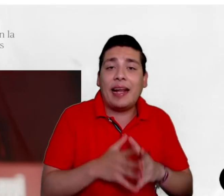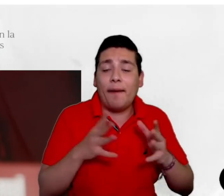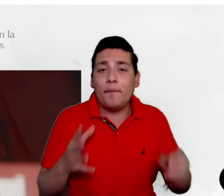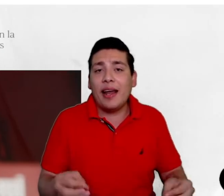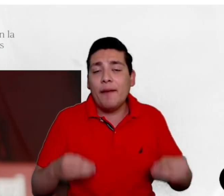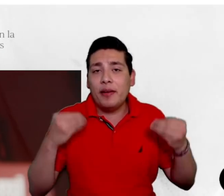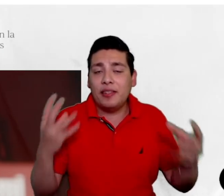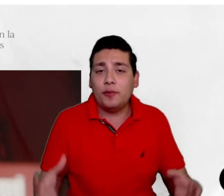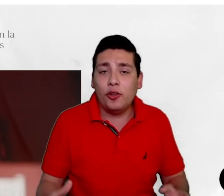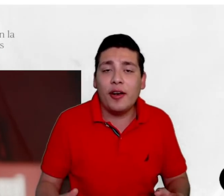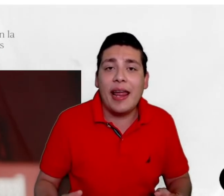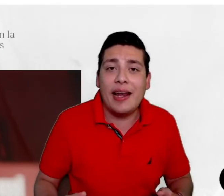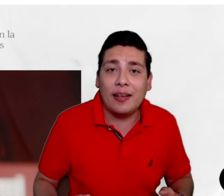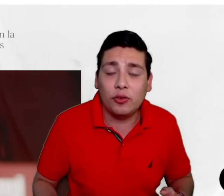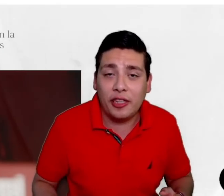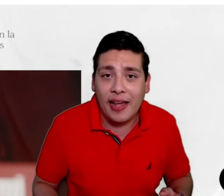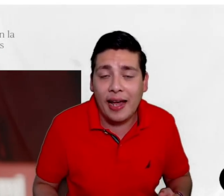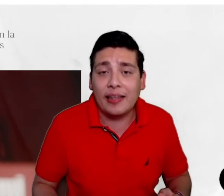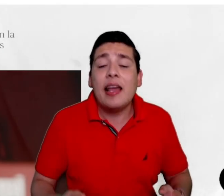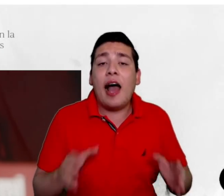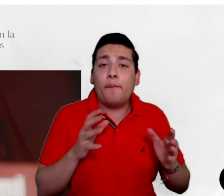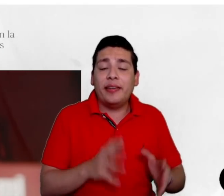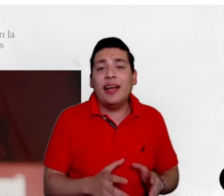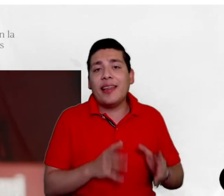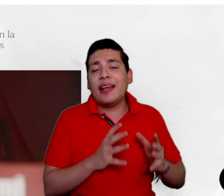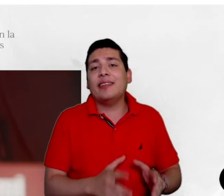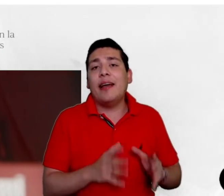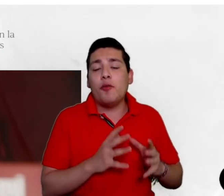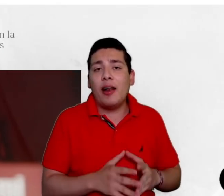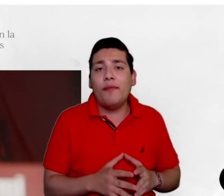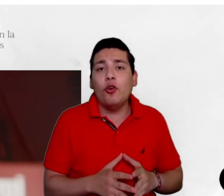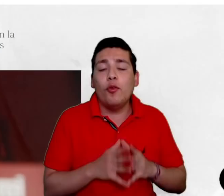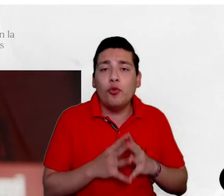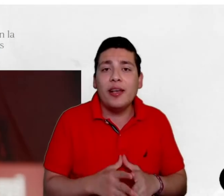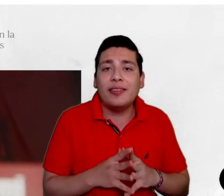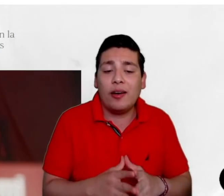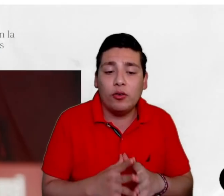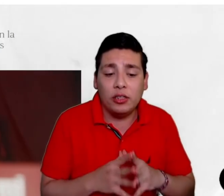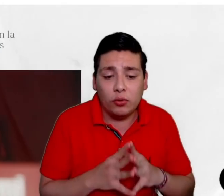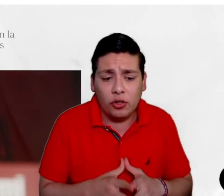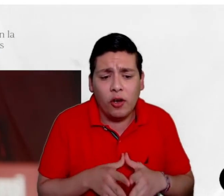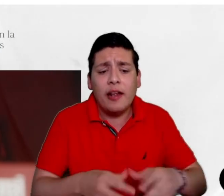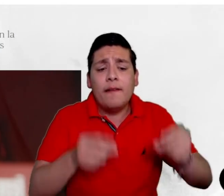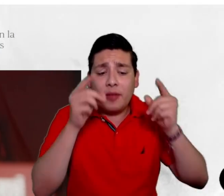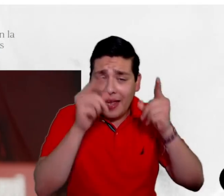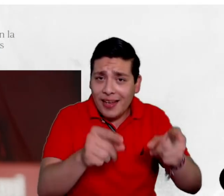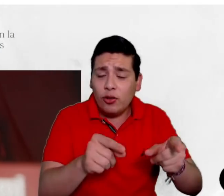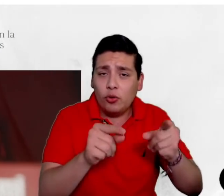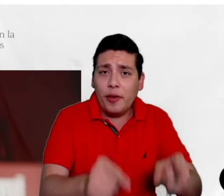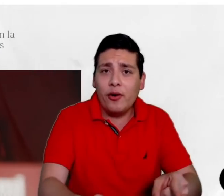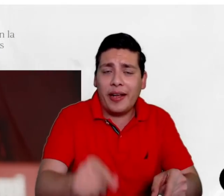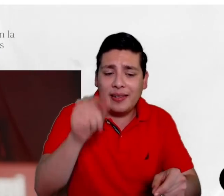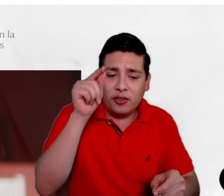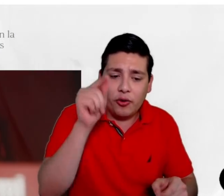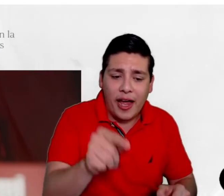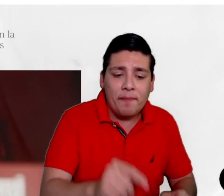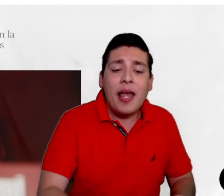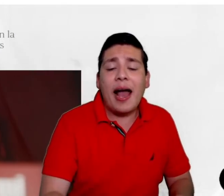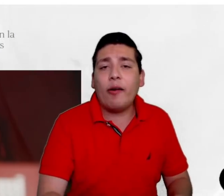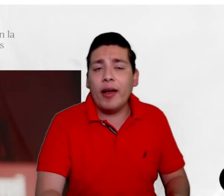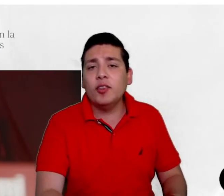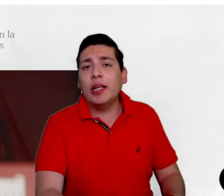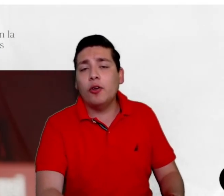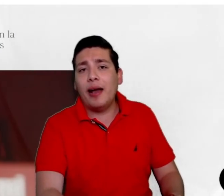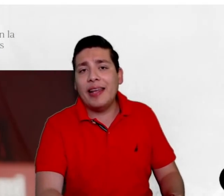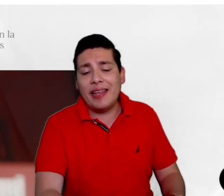y cambiar la percepción en la sociedad, a pesar de que están violando nuestra constitución. De hecho, tuvieron que sancionar